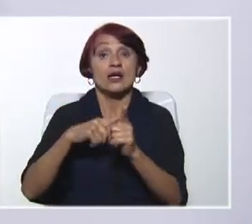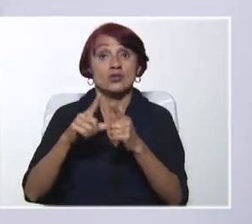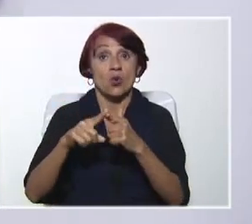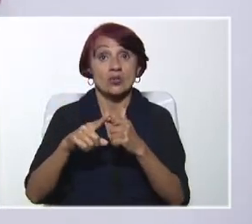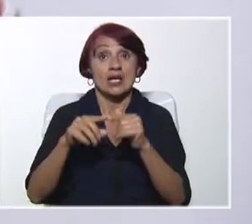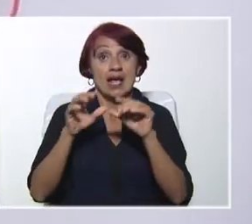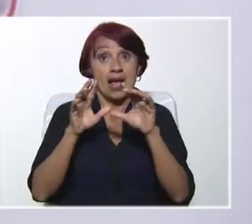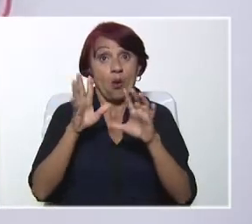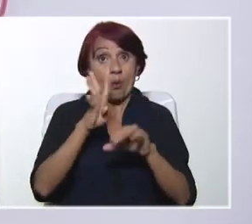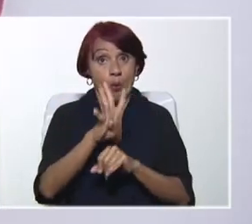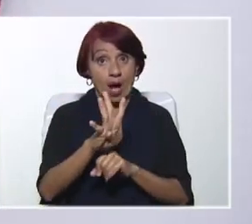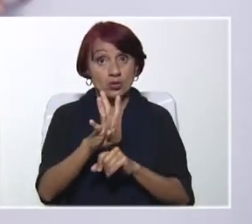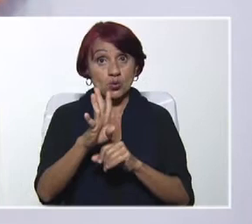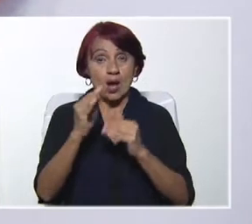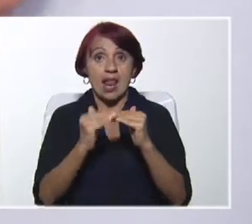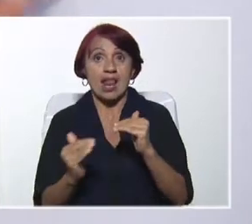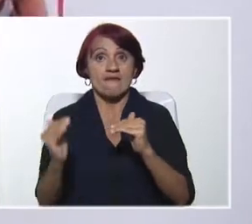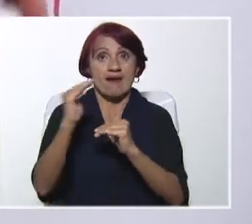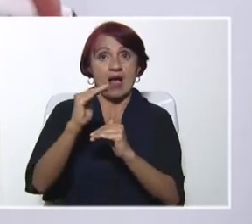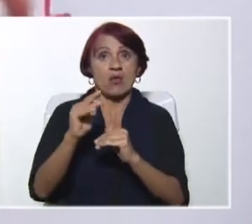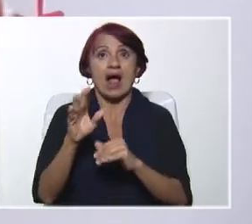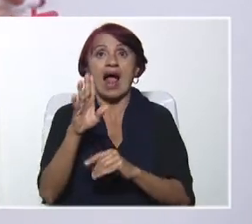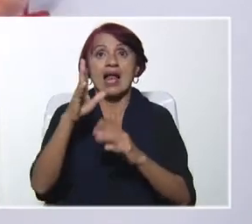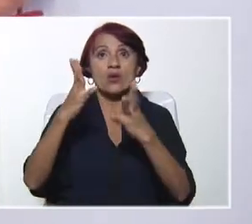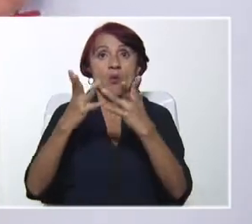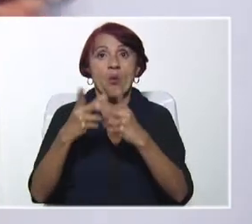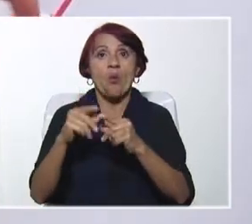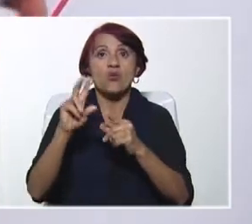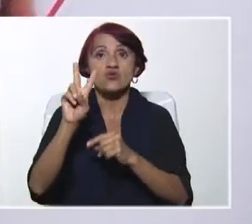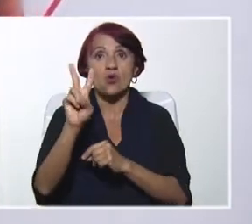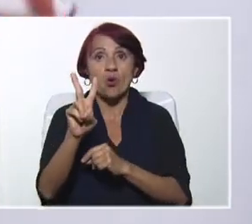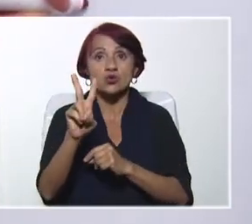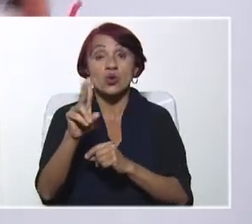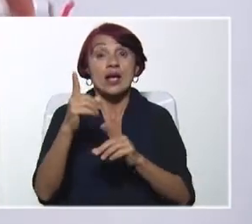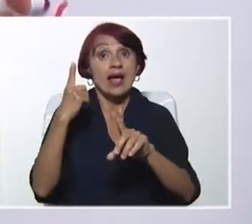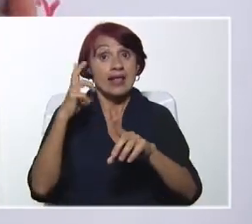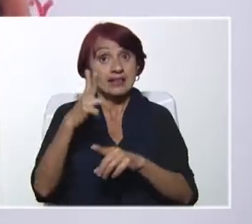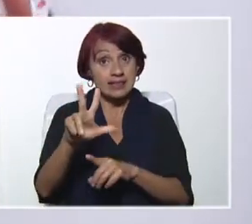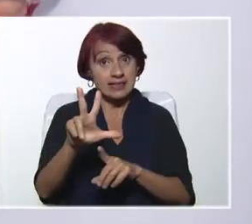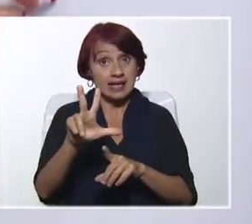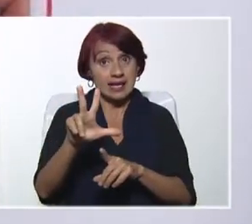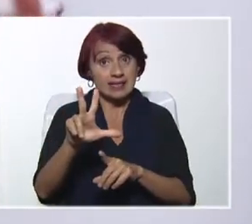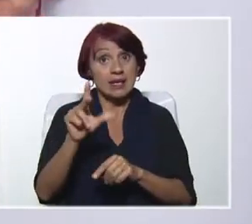10 al cuadrado más 3 por 10